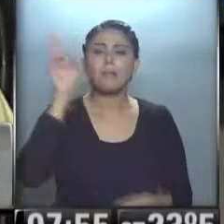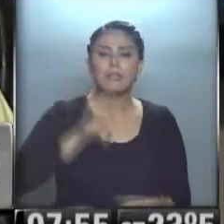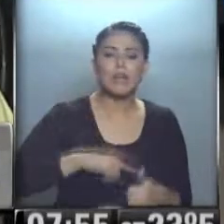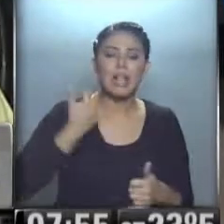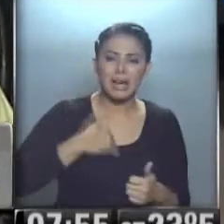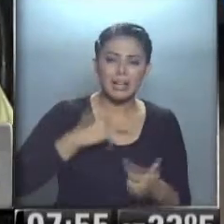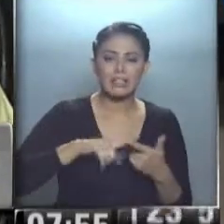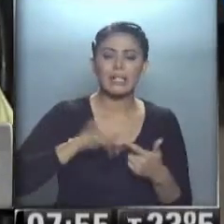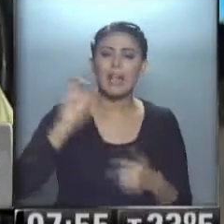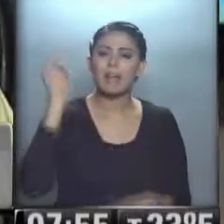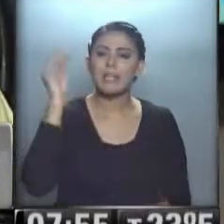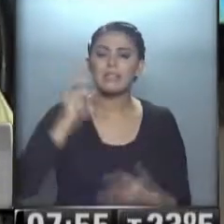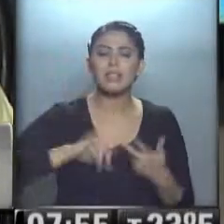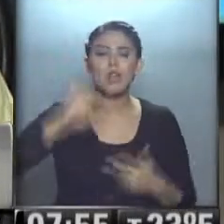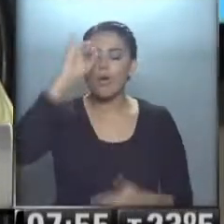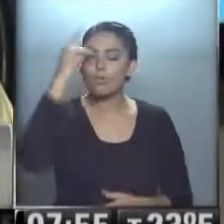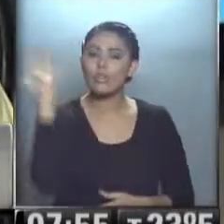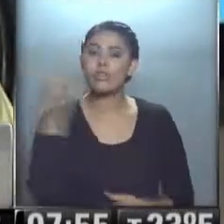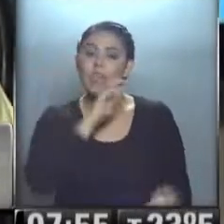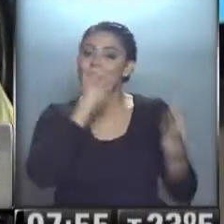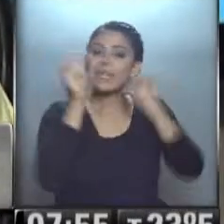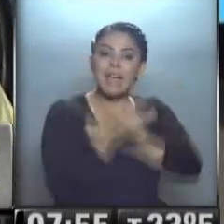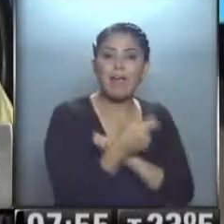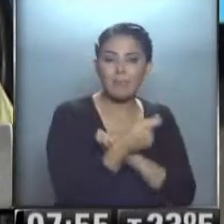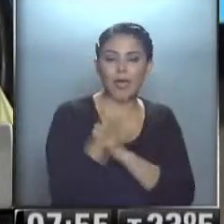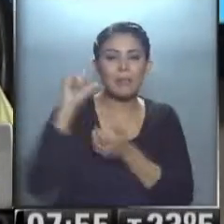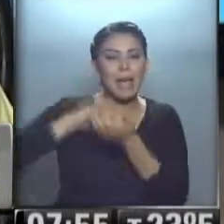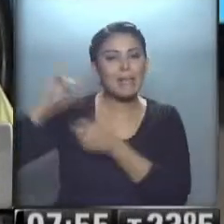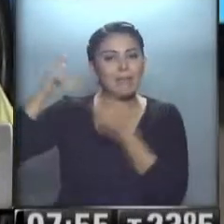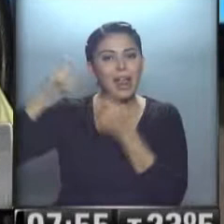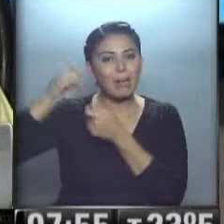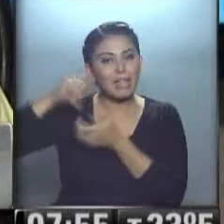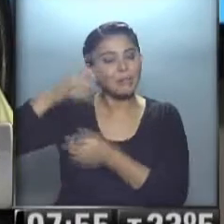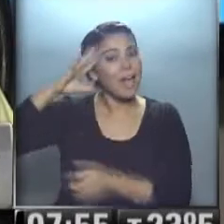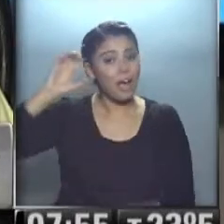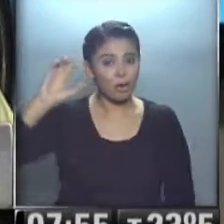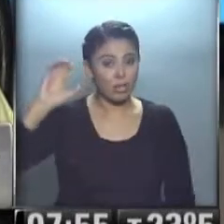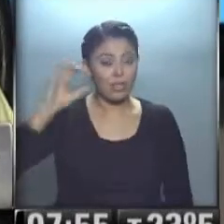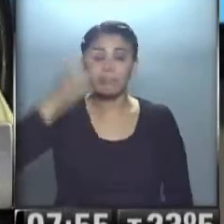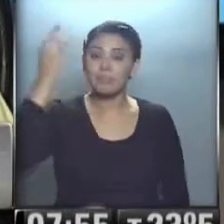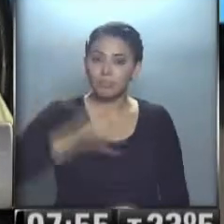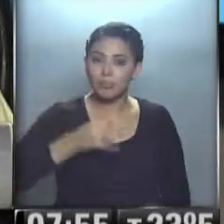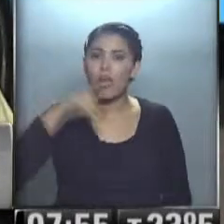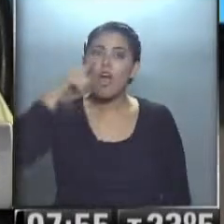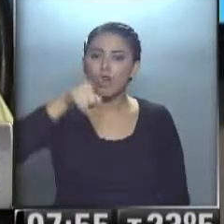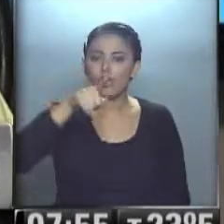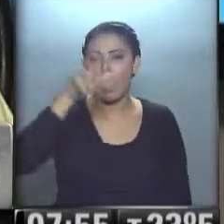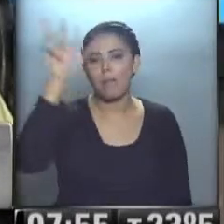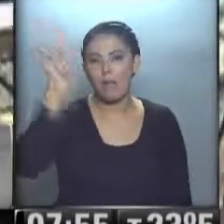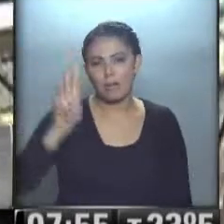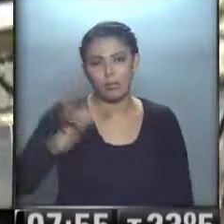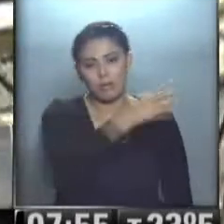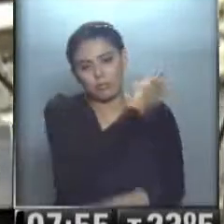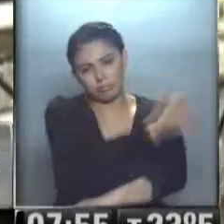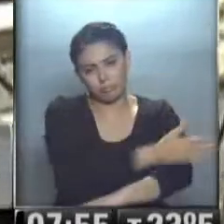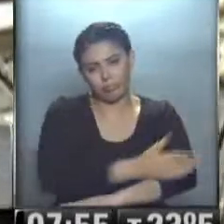argentina brasil y uruguay este cambio este giro que dió paraguay recordemos que en realidad el boicot contra venezuela es largo